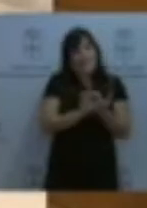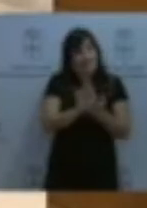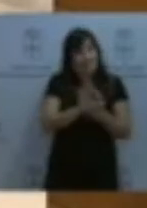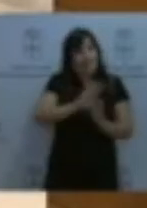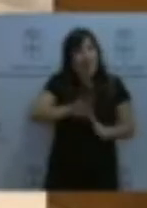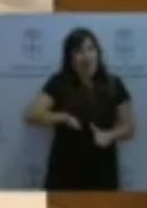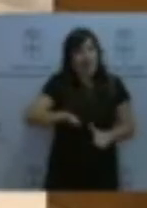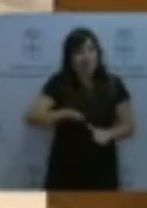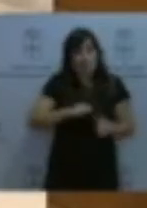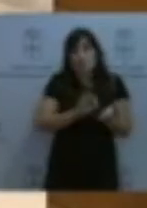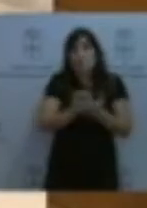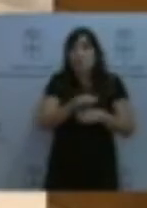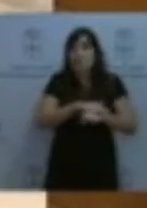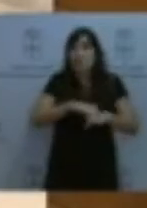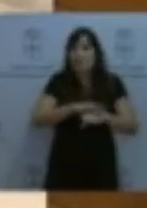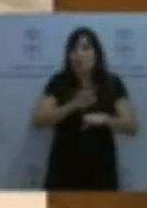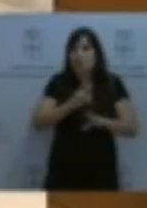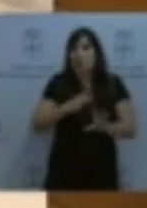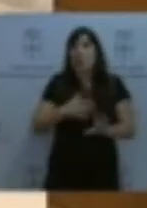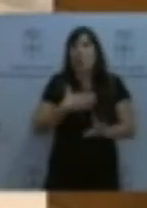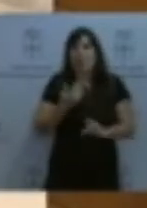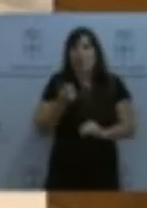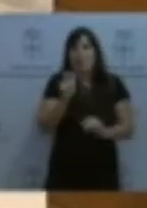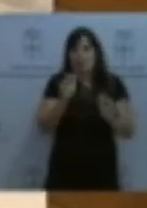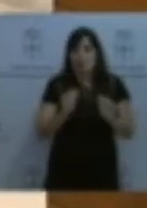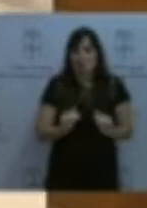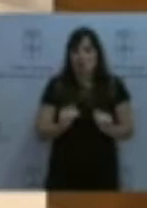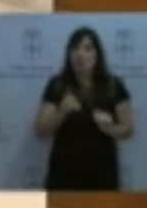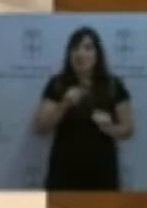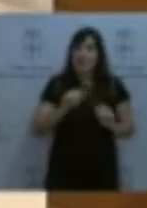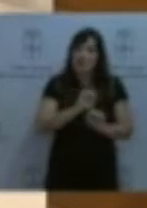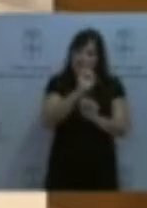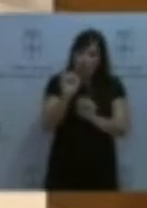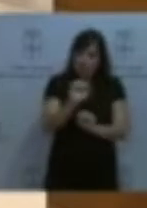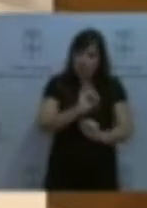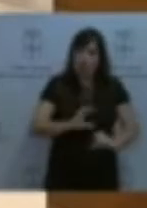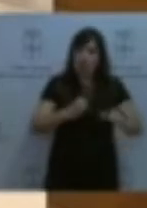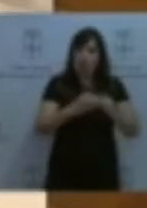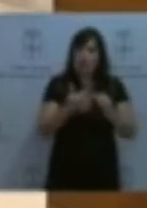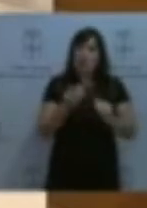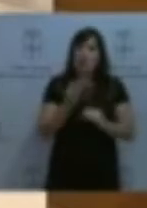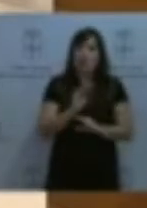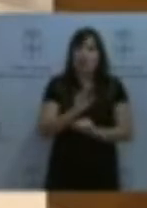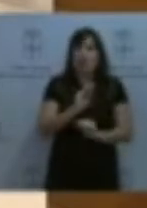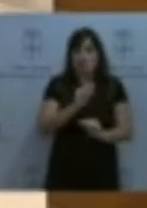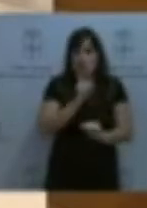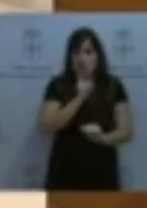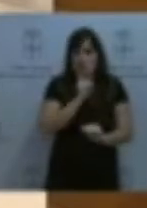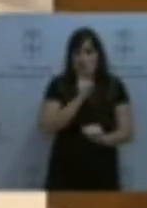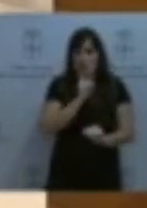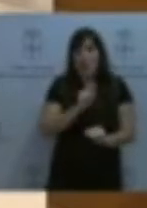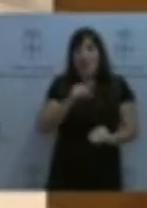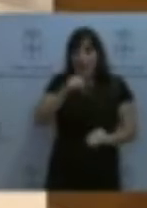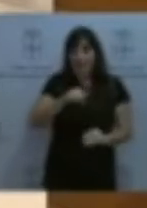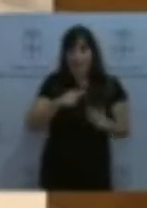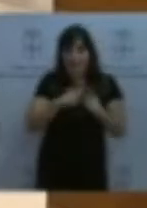la protección de determinados colectivos y su financiación. En este sentido, decir que en el ámbito de la comunidad autónoma, en la competencia